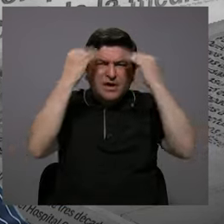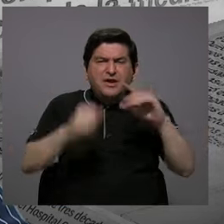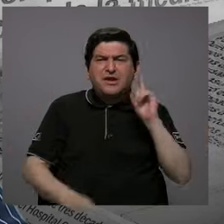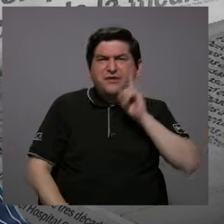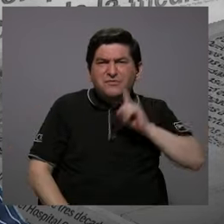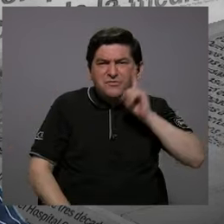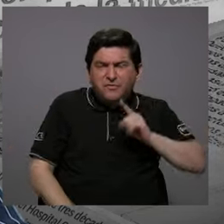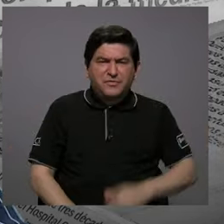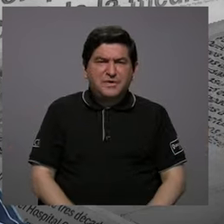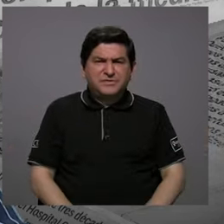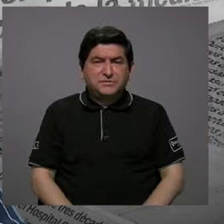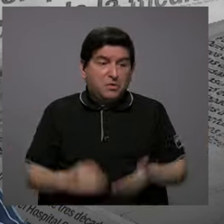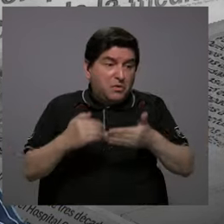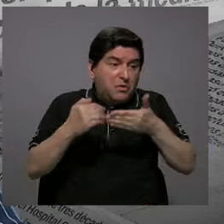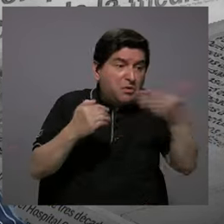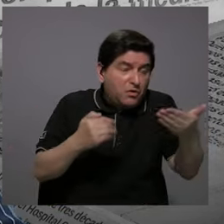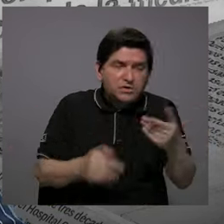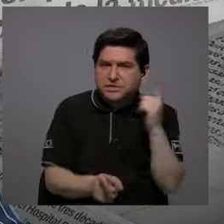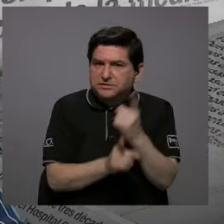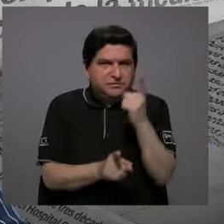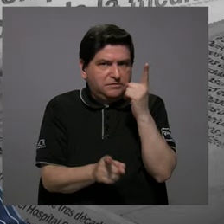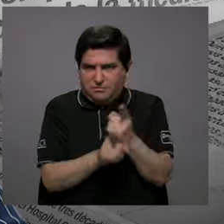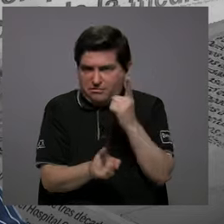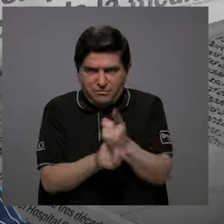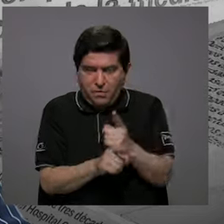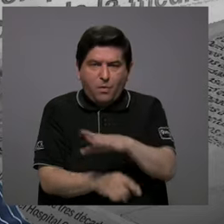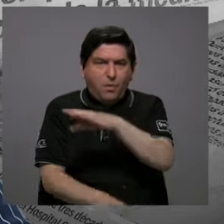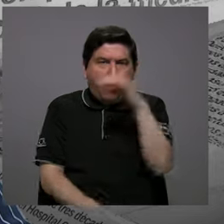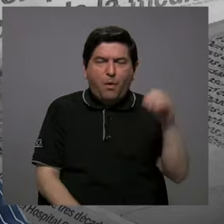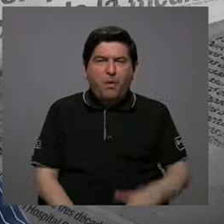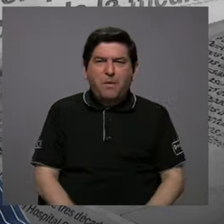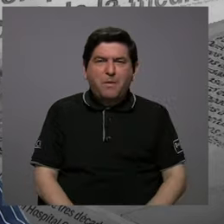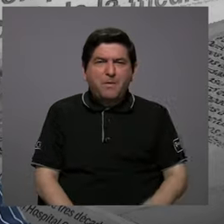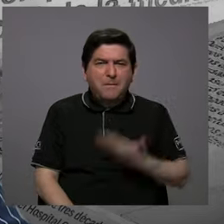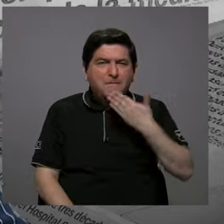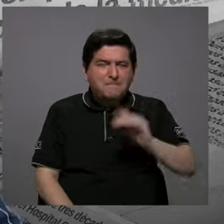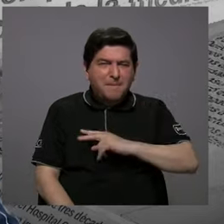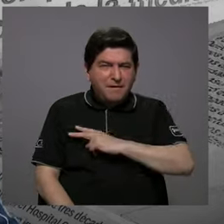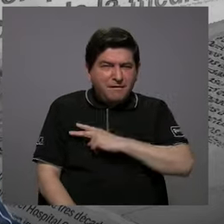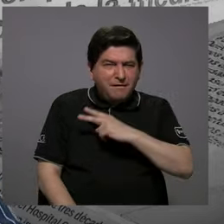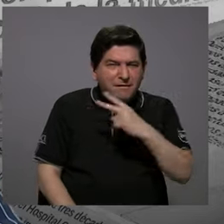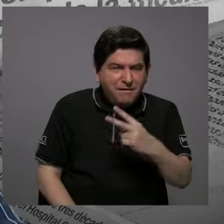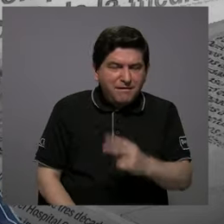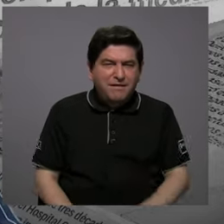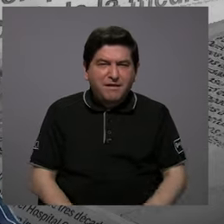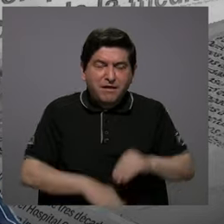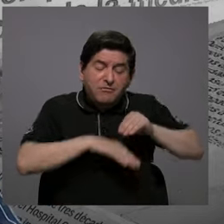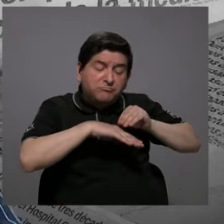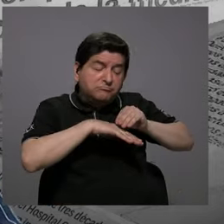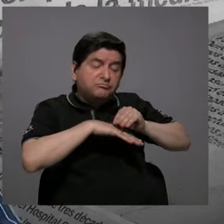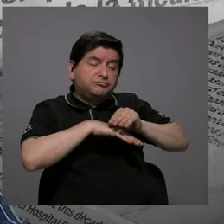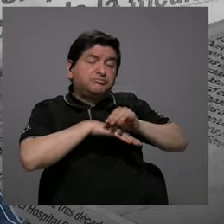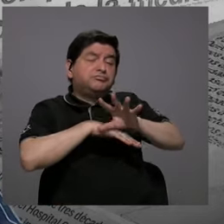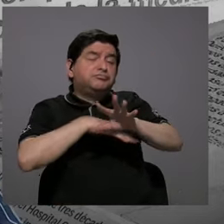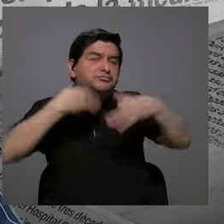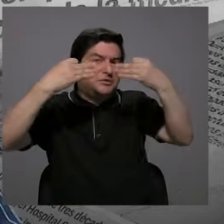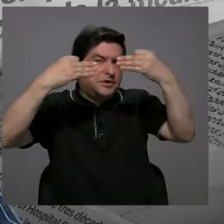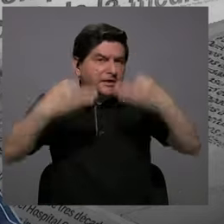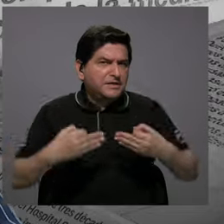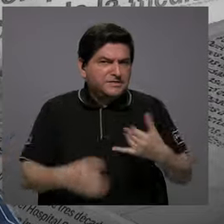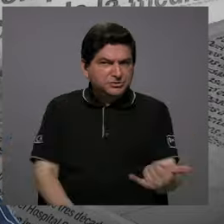eh datos que no son correctos o Malas intenciones con inducir a toma